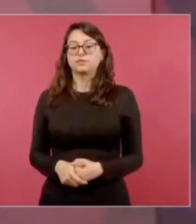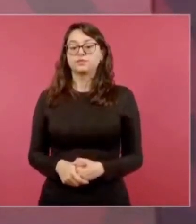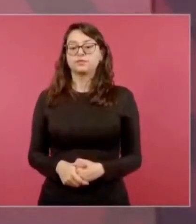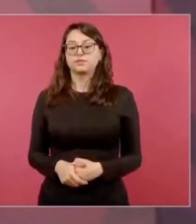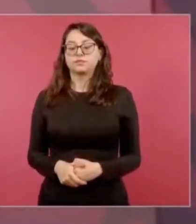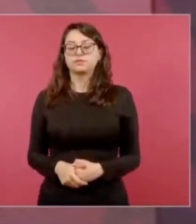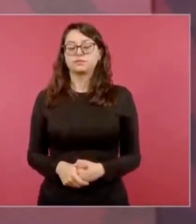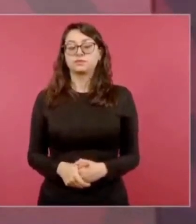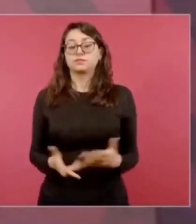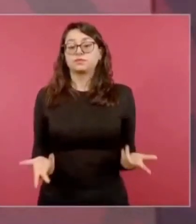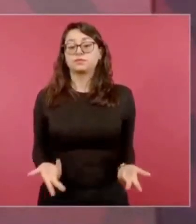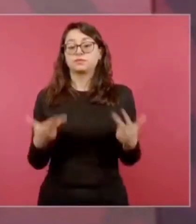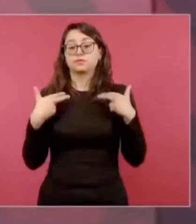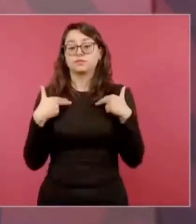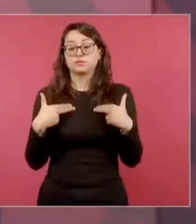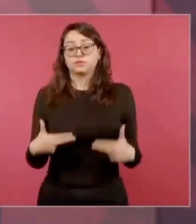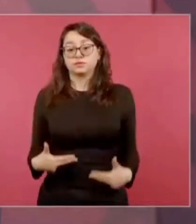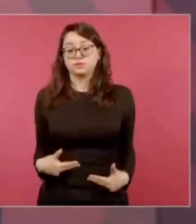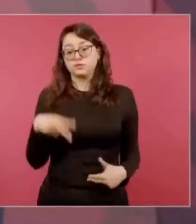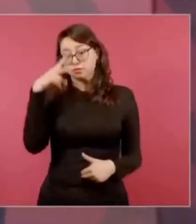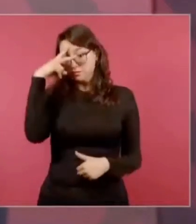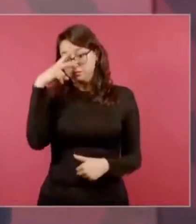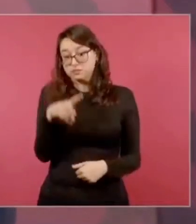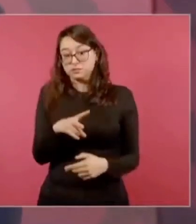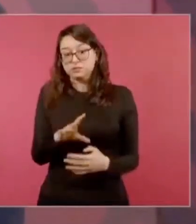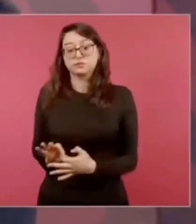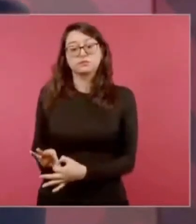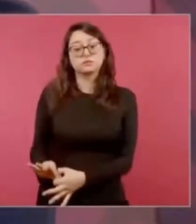se acompaña de la economía moral,